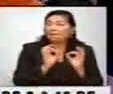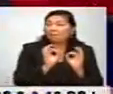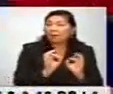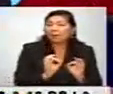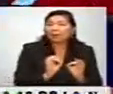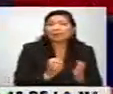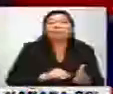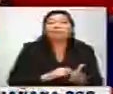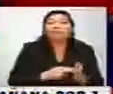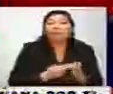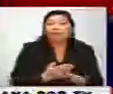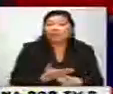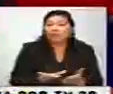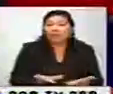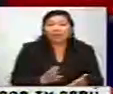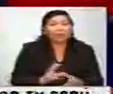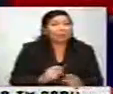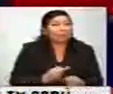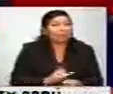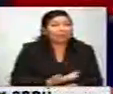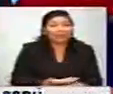precisión